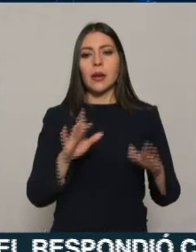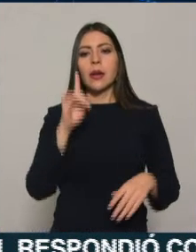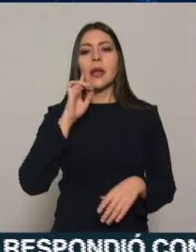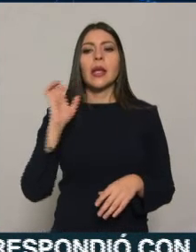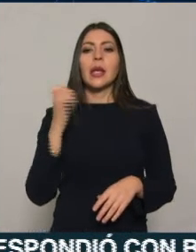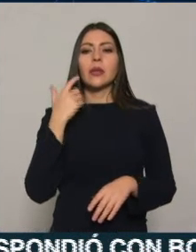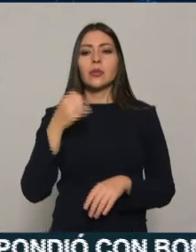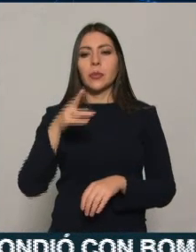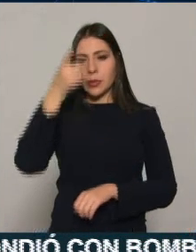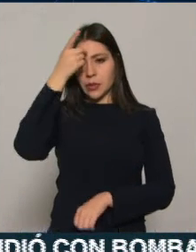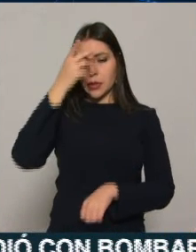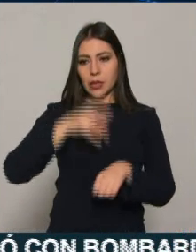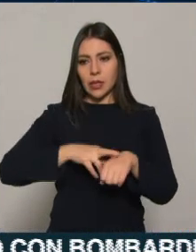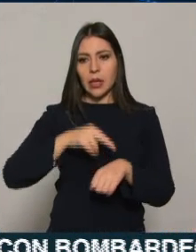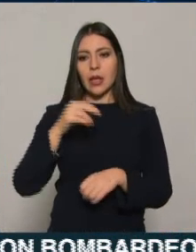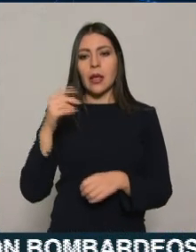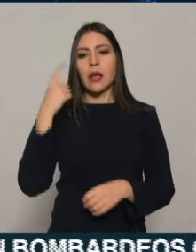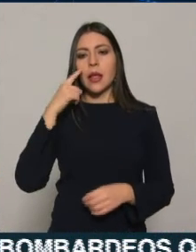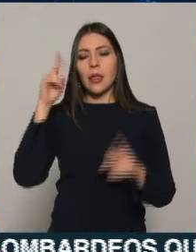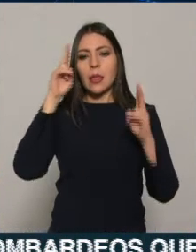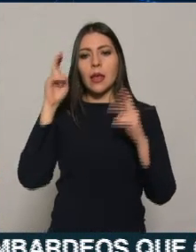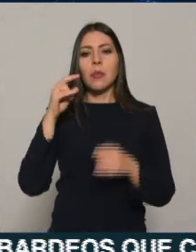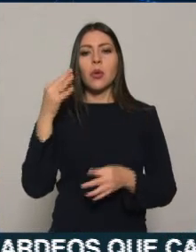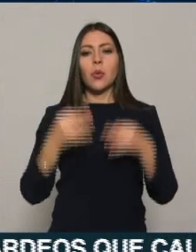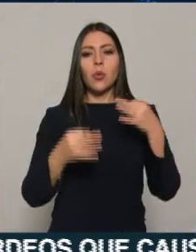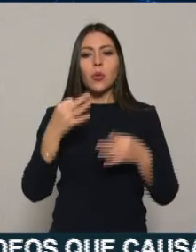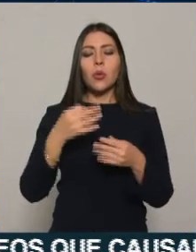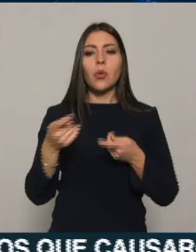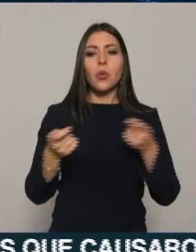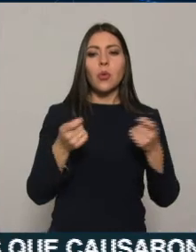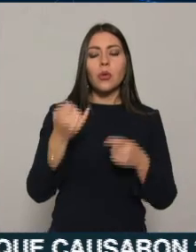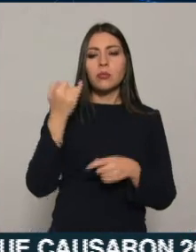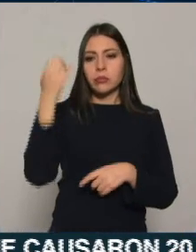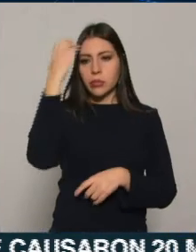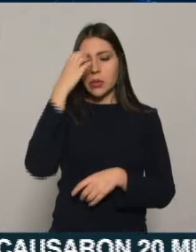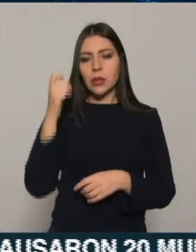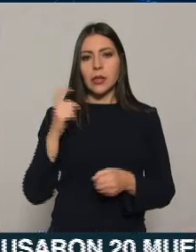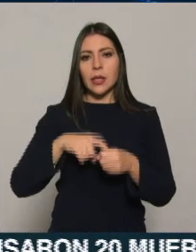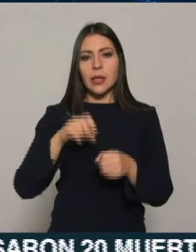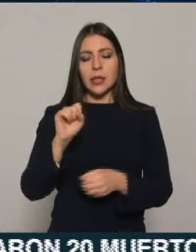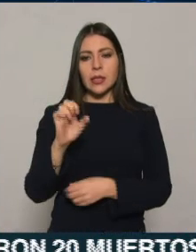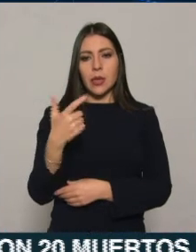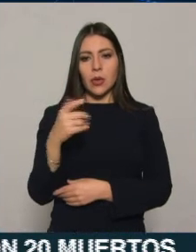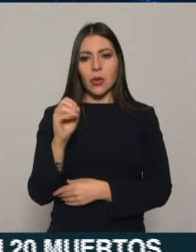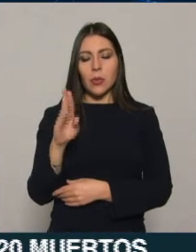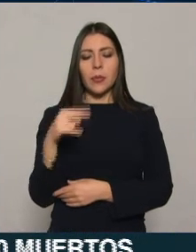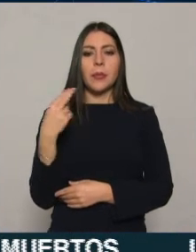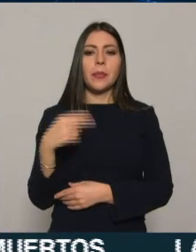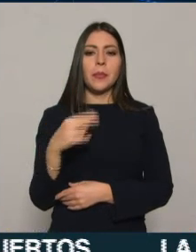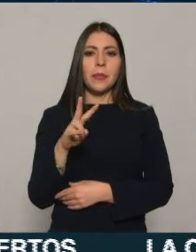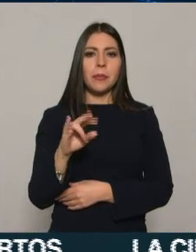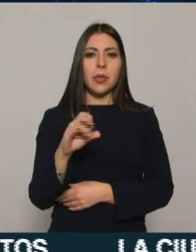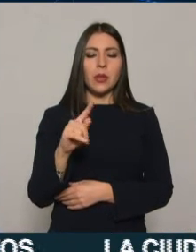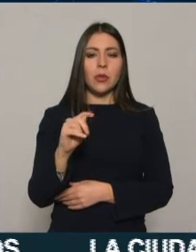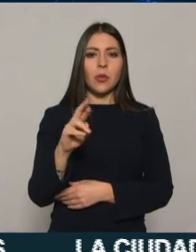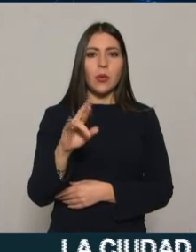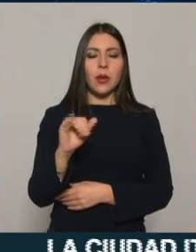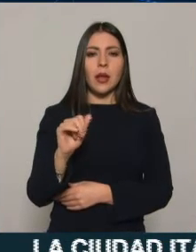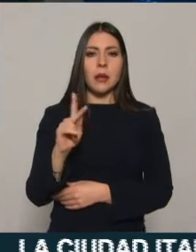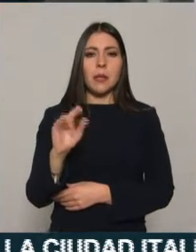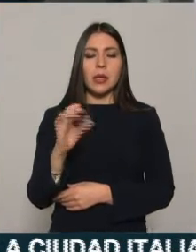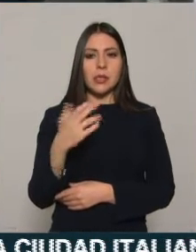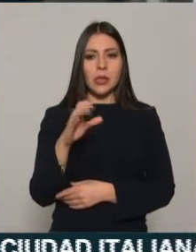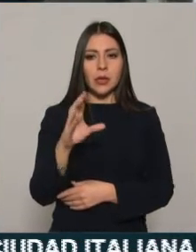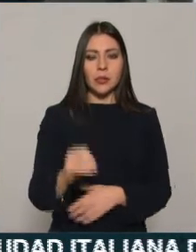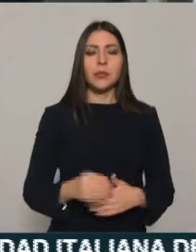ex subdirectora de la Dirección de Asuntos Jurídicos, Control y Seguimiento de la Secretaría de Gobernación, Victoria Pacheco